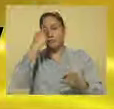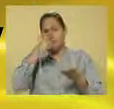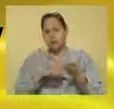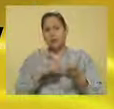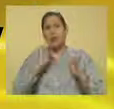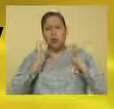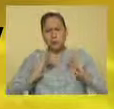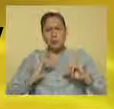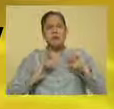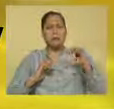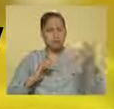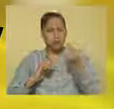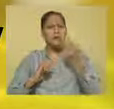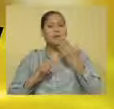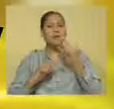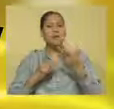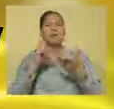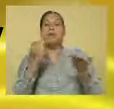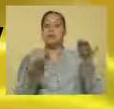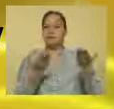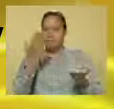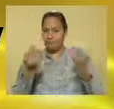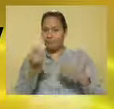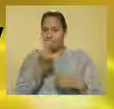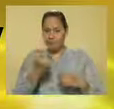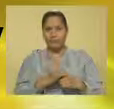sí los necesita, pero bien balanceado.